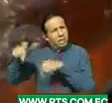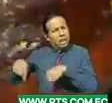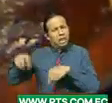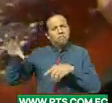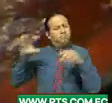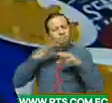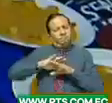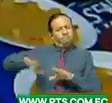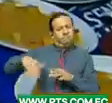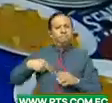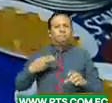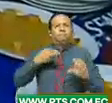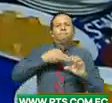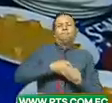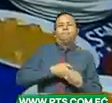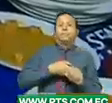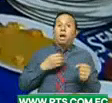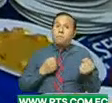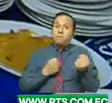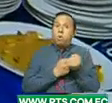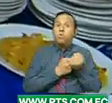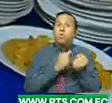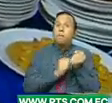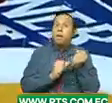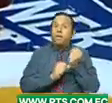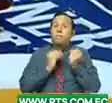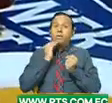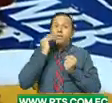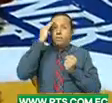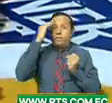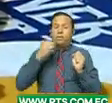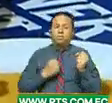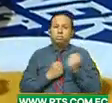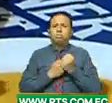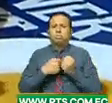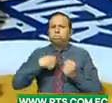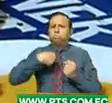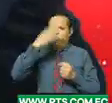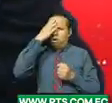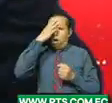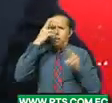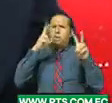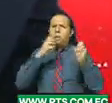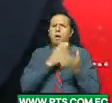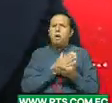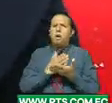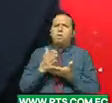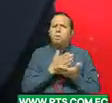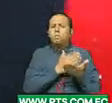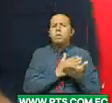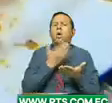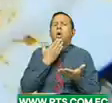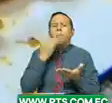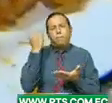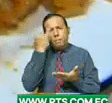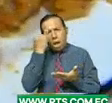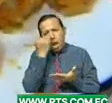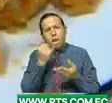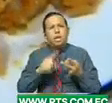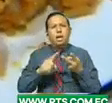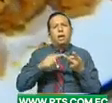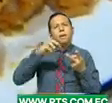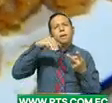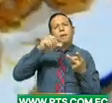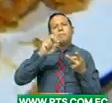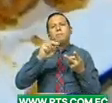este emprendimiento de su hermano mayor para poner en práctica su amplia y deliciosa gastronomía, que es a base de verde, maní y mariscos.